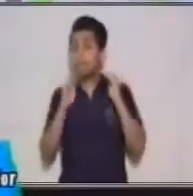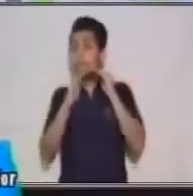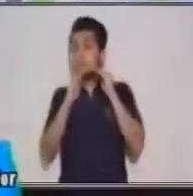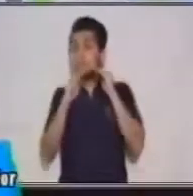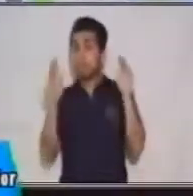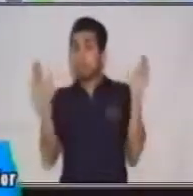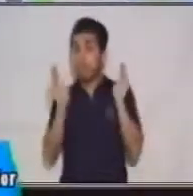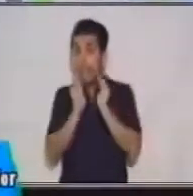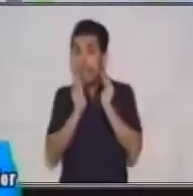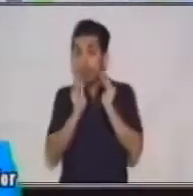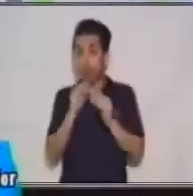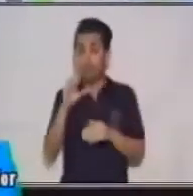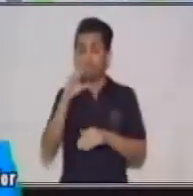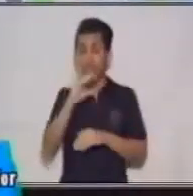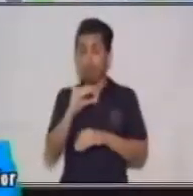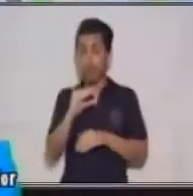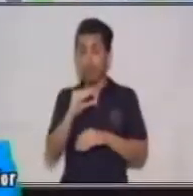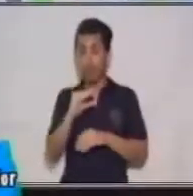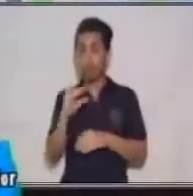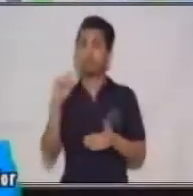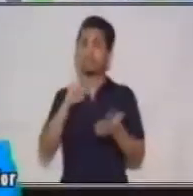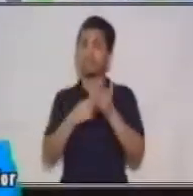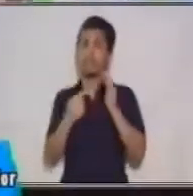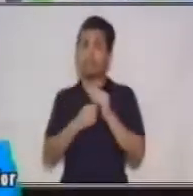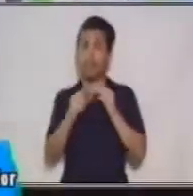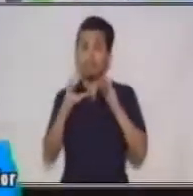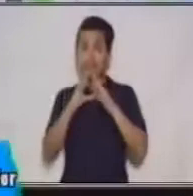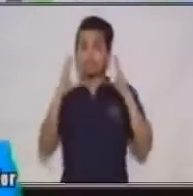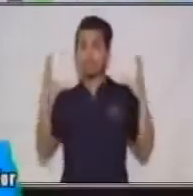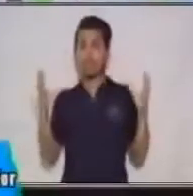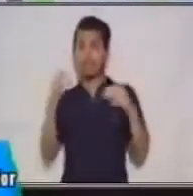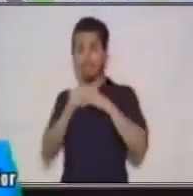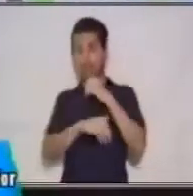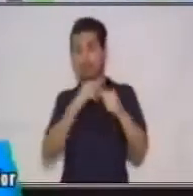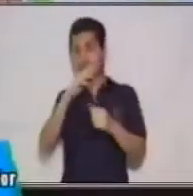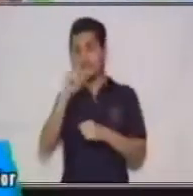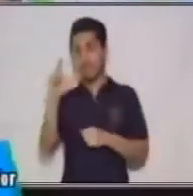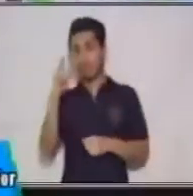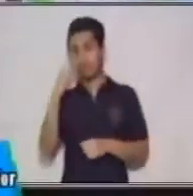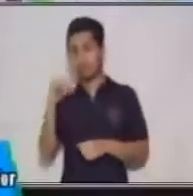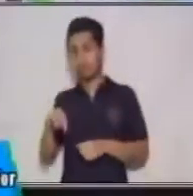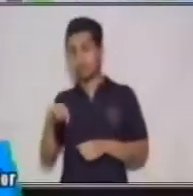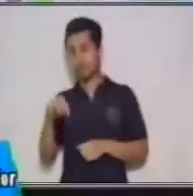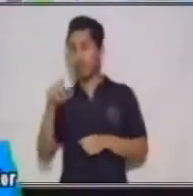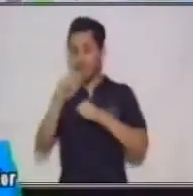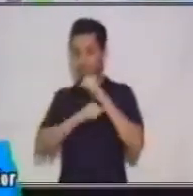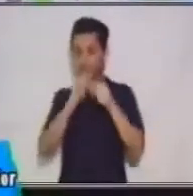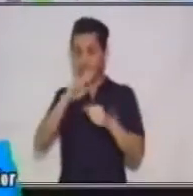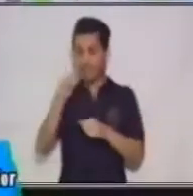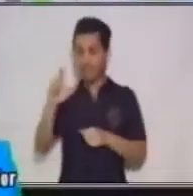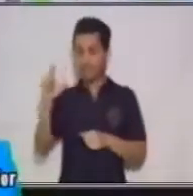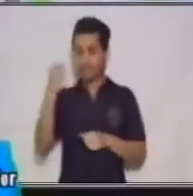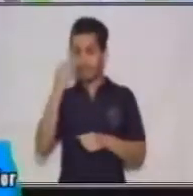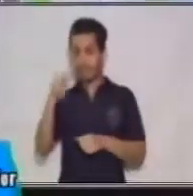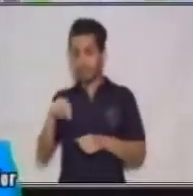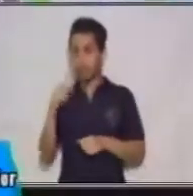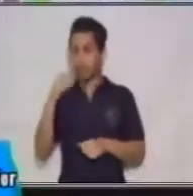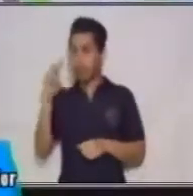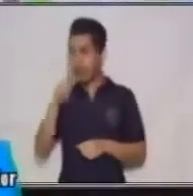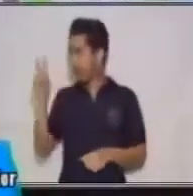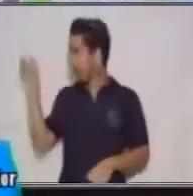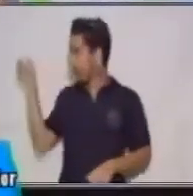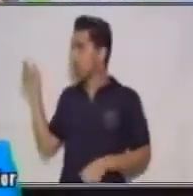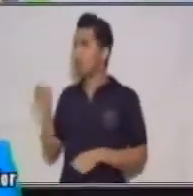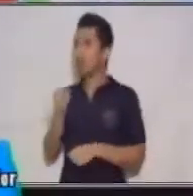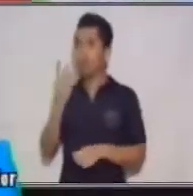denominador, más grande es la fracción. Veamos, esta está dividida, aquí ¿qué dice? Primero leamos qué dice acá, ¿en